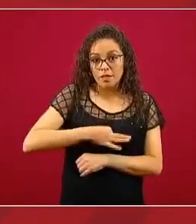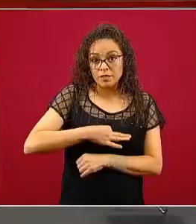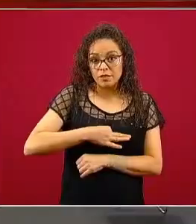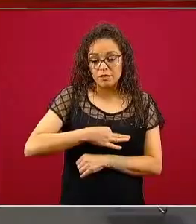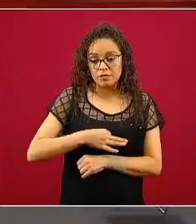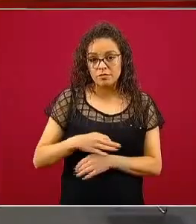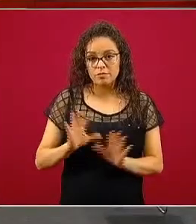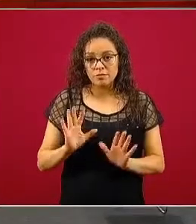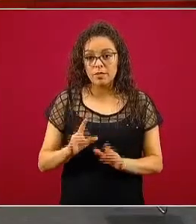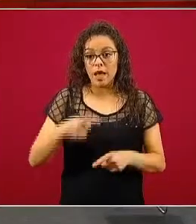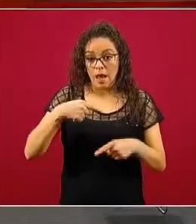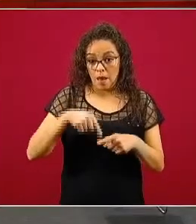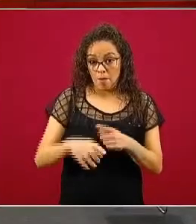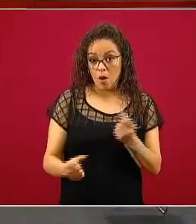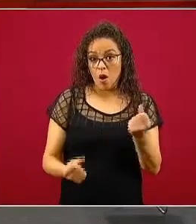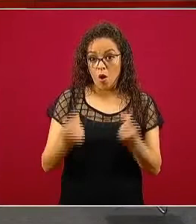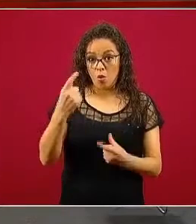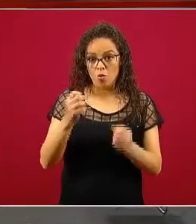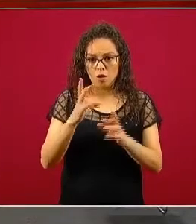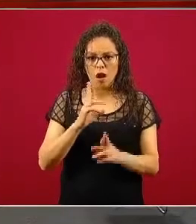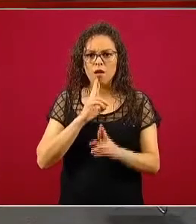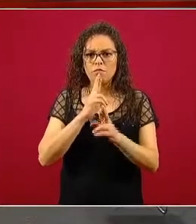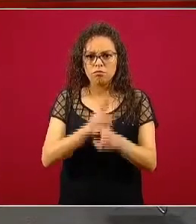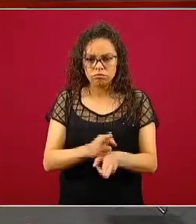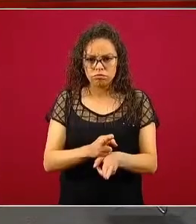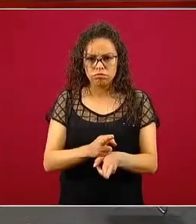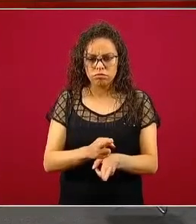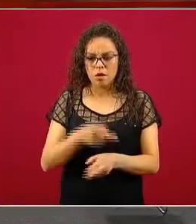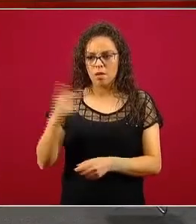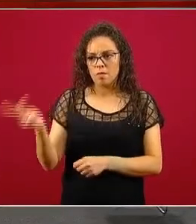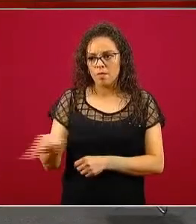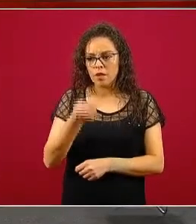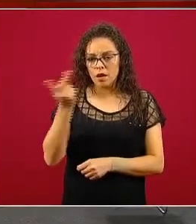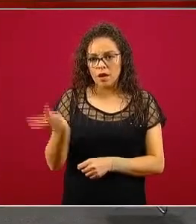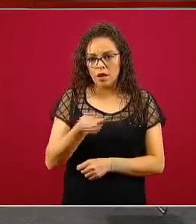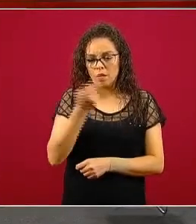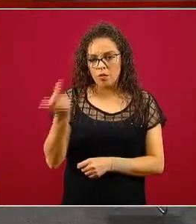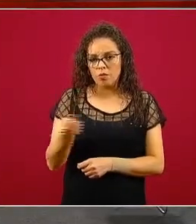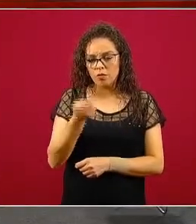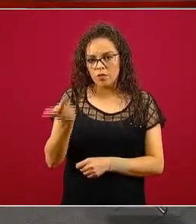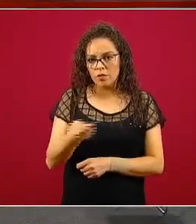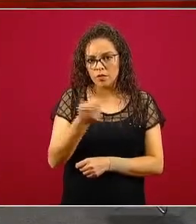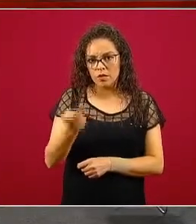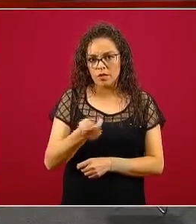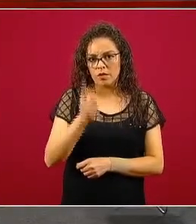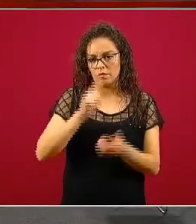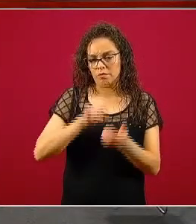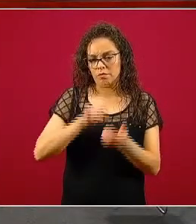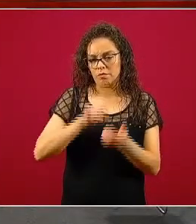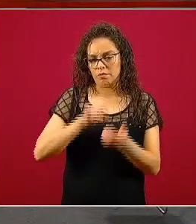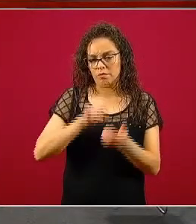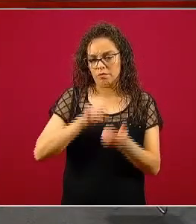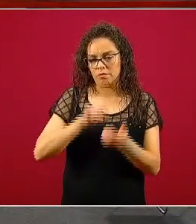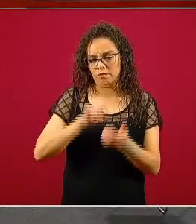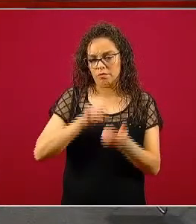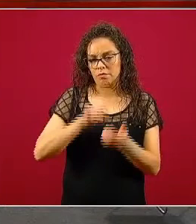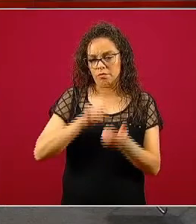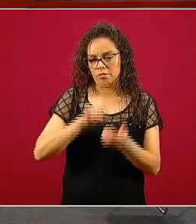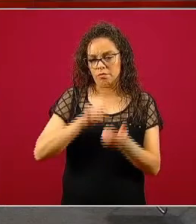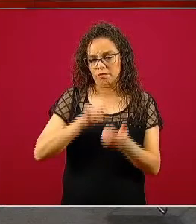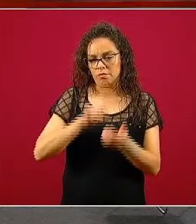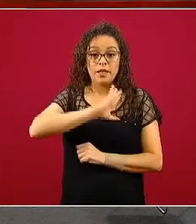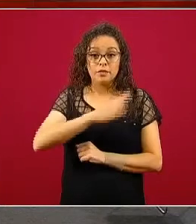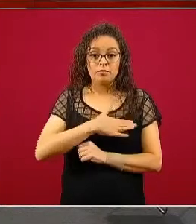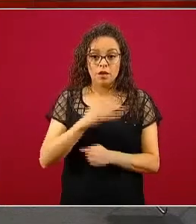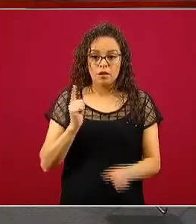Ya empezaron a salir algunos resultados preliminares de algunas encuestas serológicas en el mundo. Menciono la de España, donde se